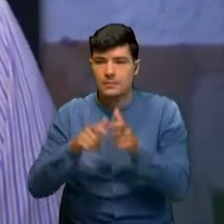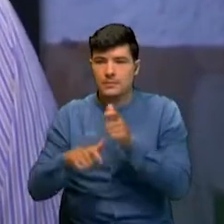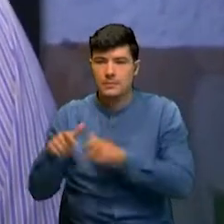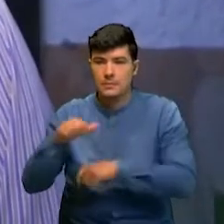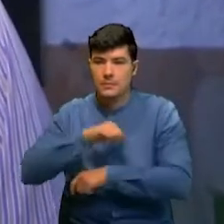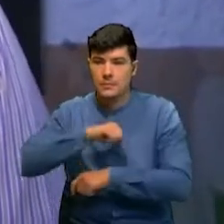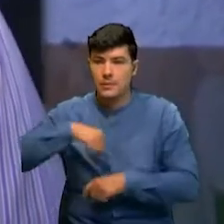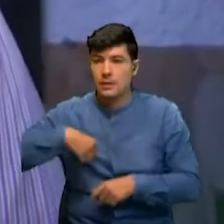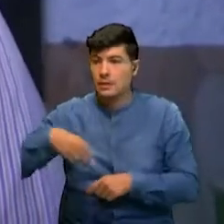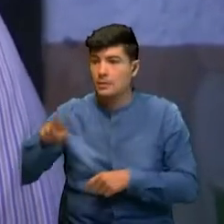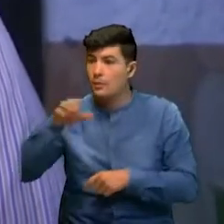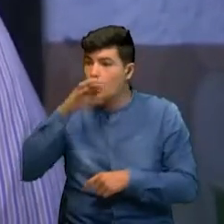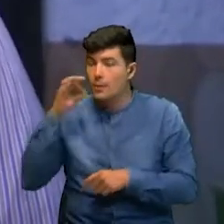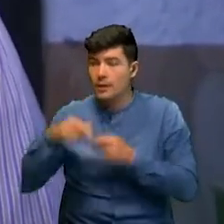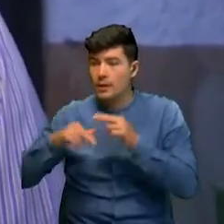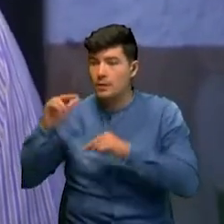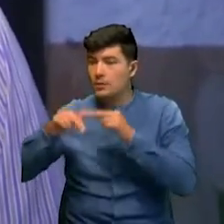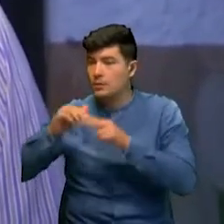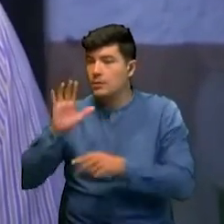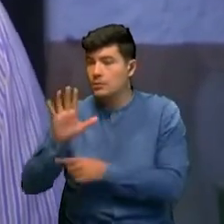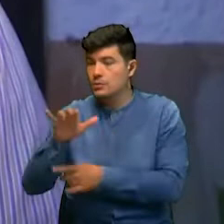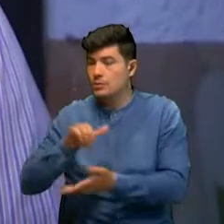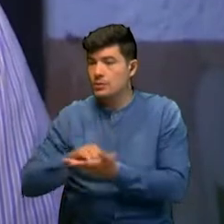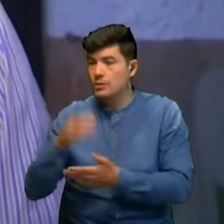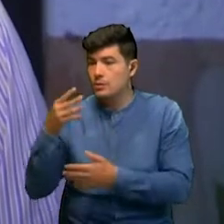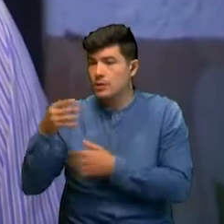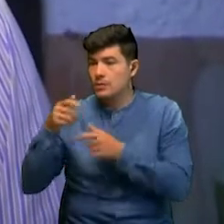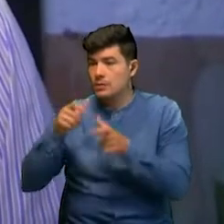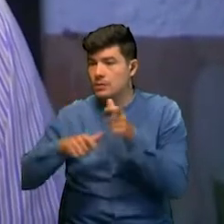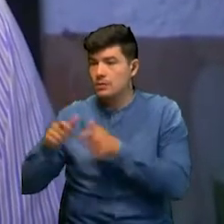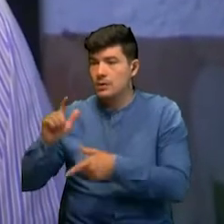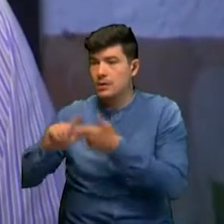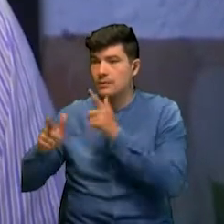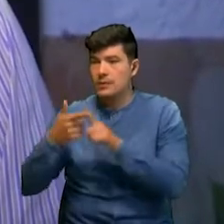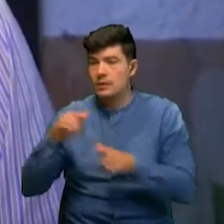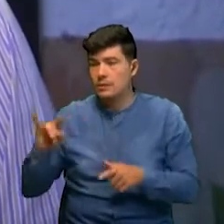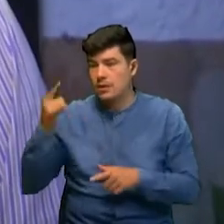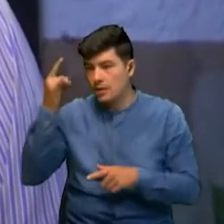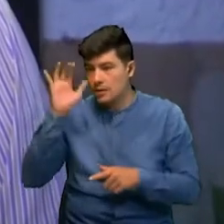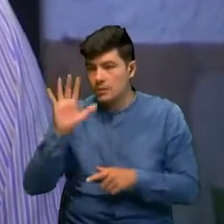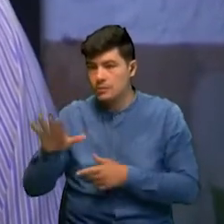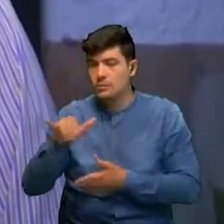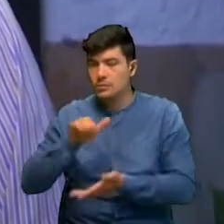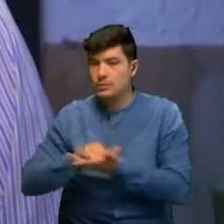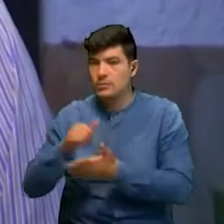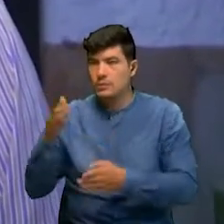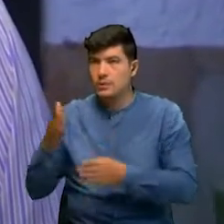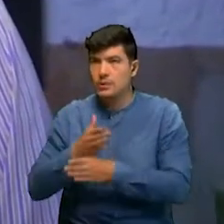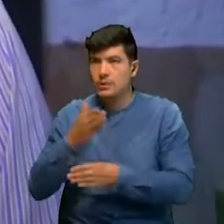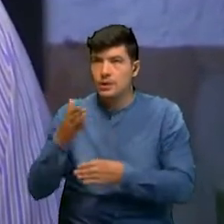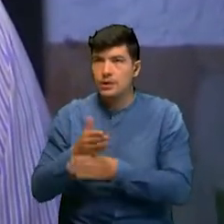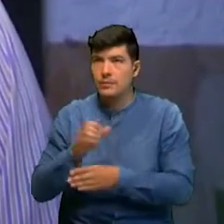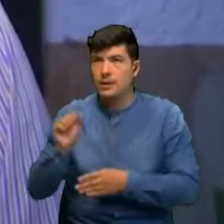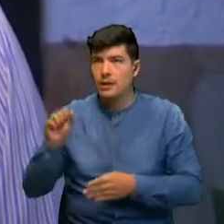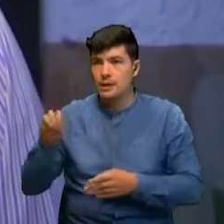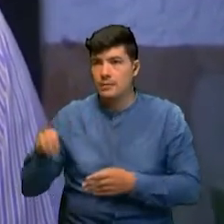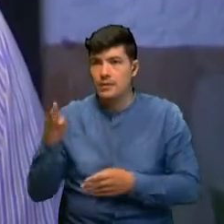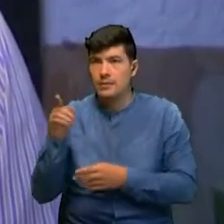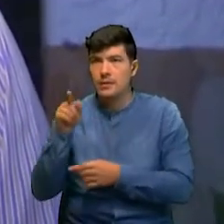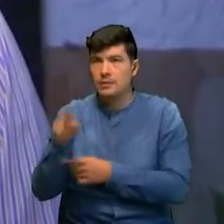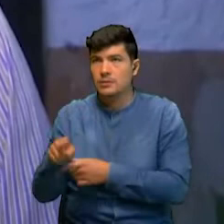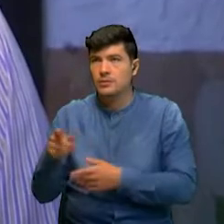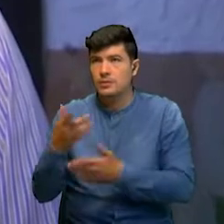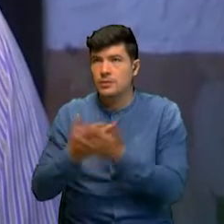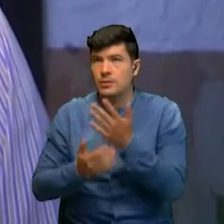como él es constructor de seguro va a nombrar cuatro constructores cuatro amigos entonces es un problema que va a caer el acueducto en manos de privado por